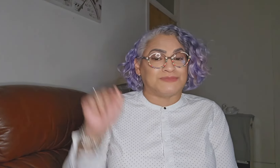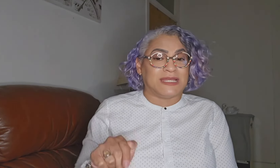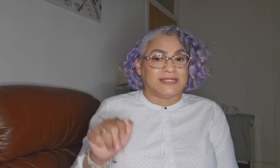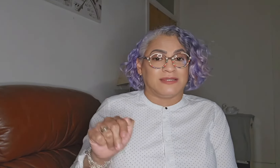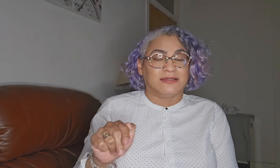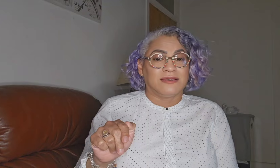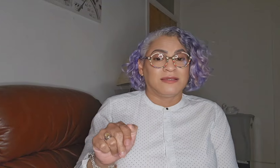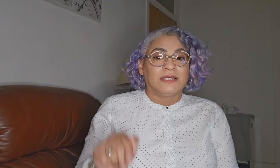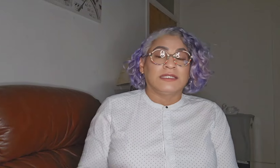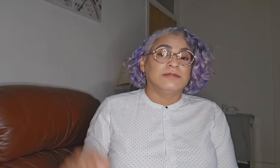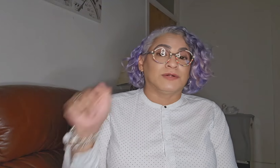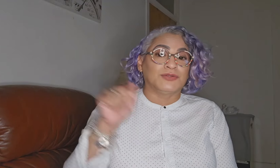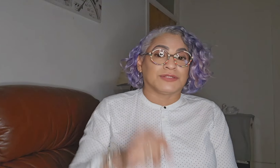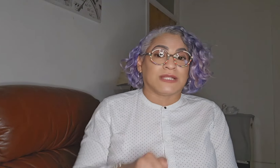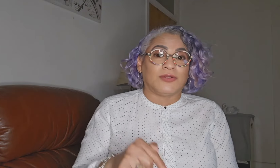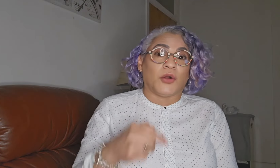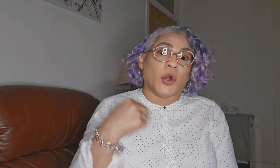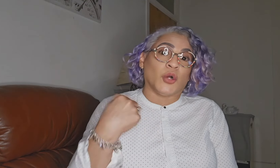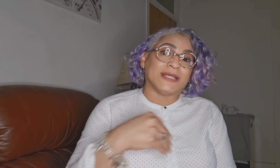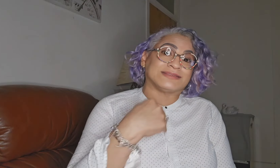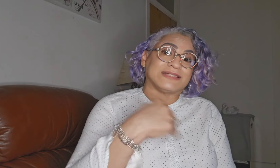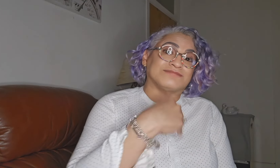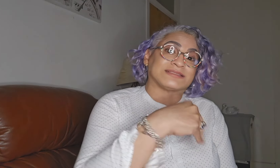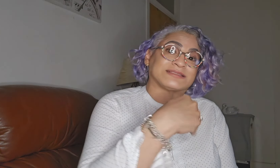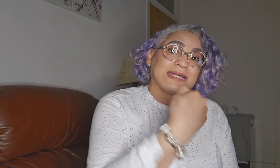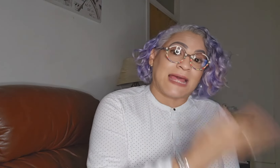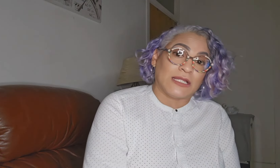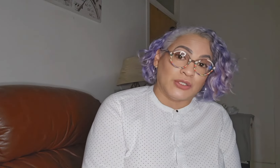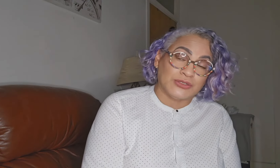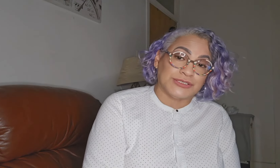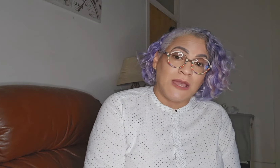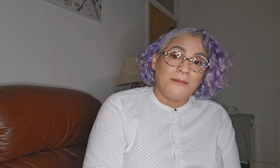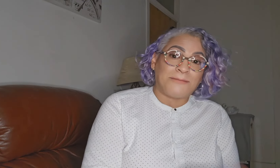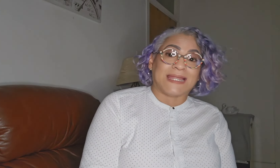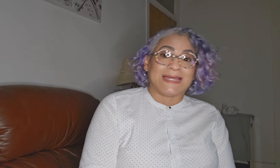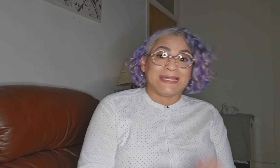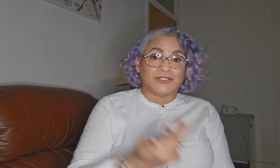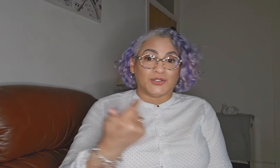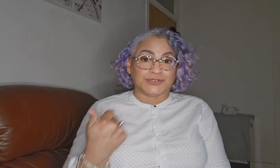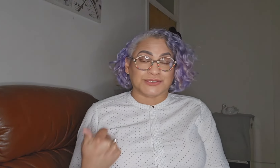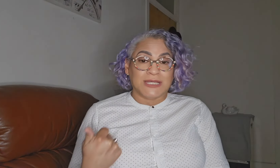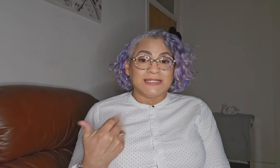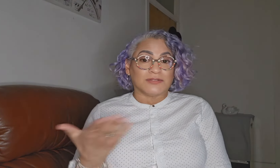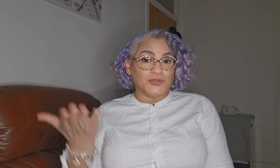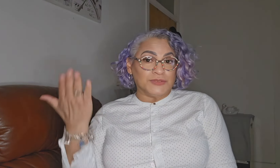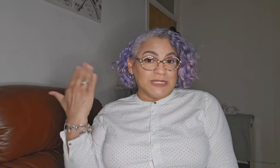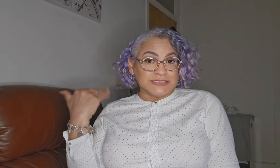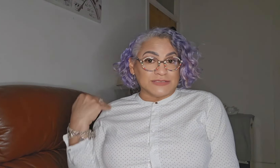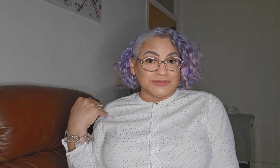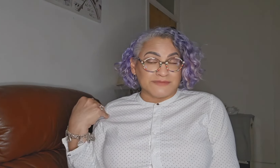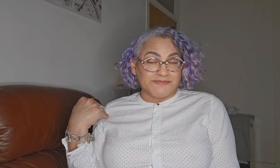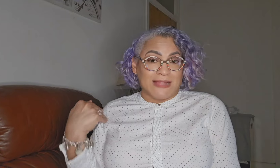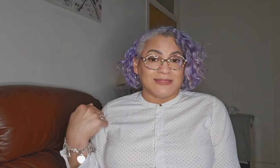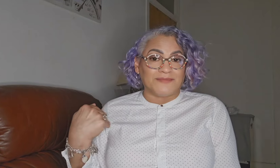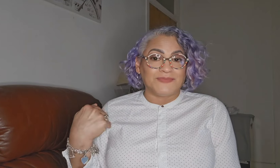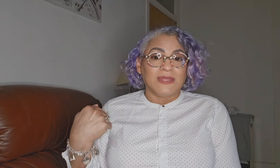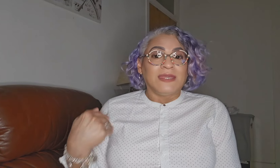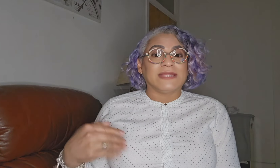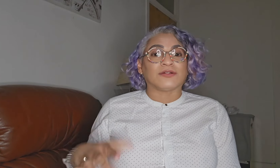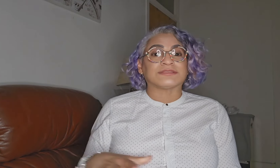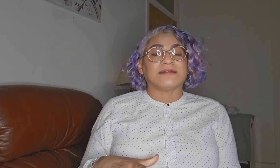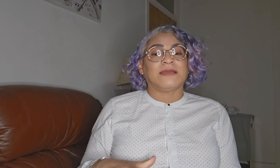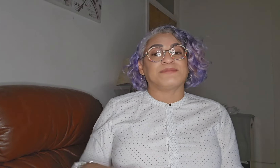les conviene involucrarlo o desenmascararlos para ellos cubrirse sus